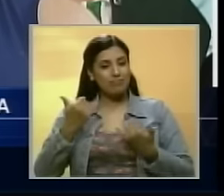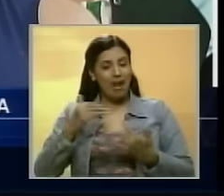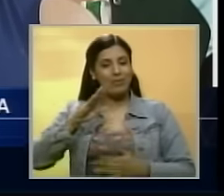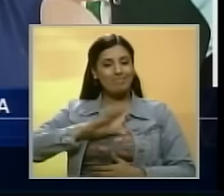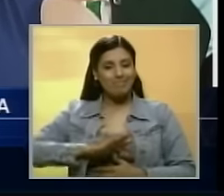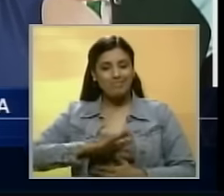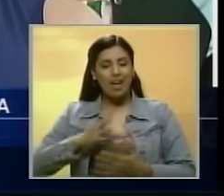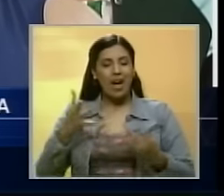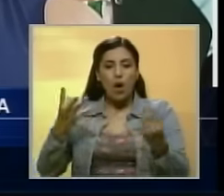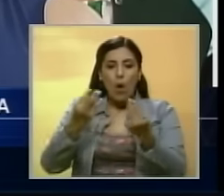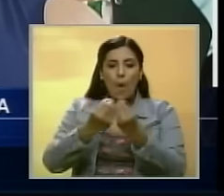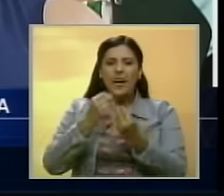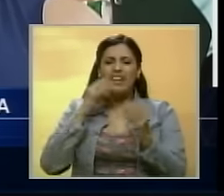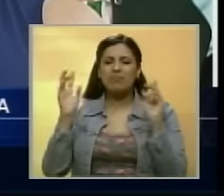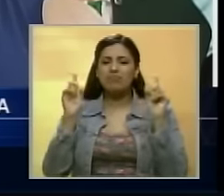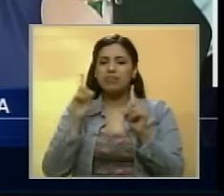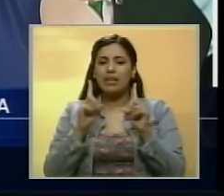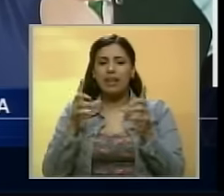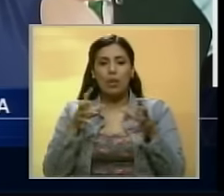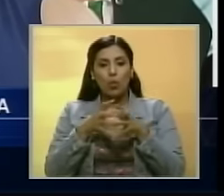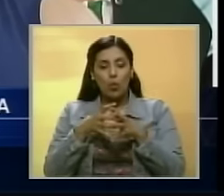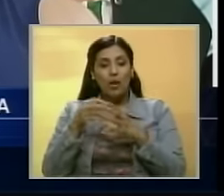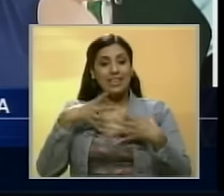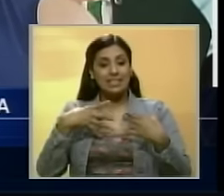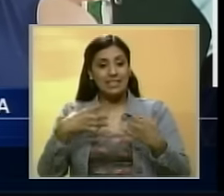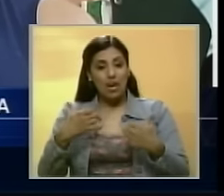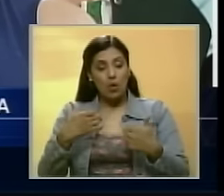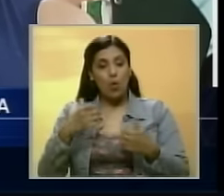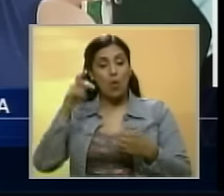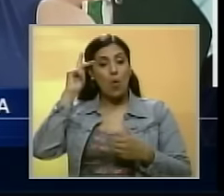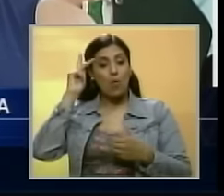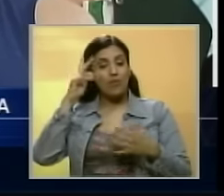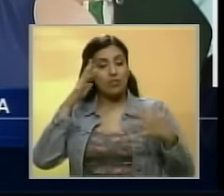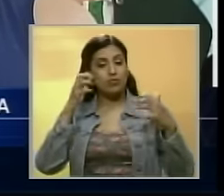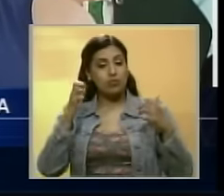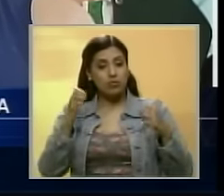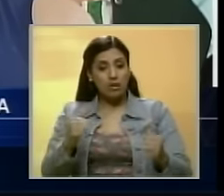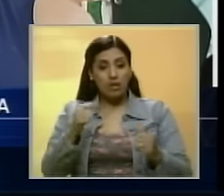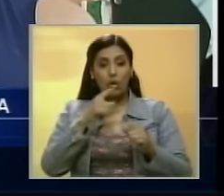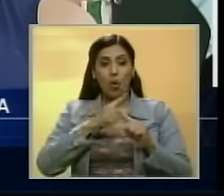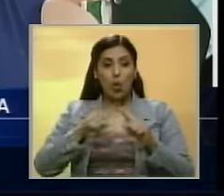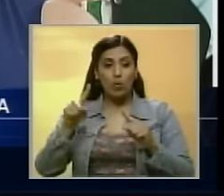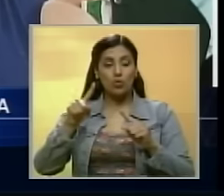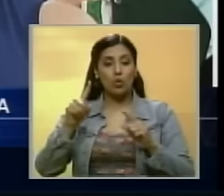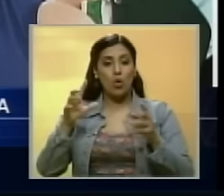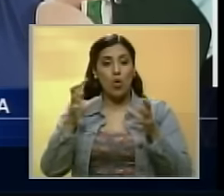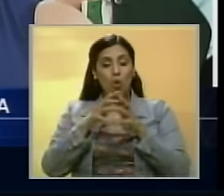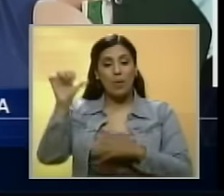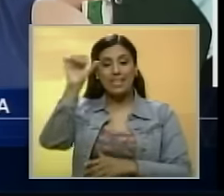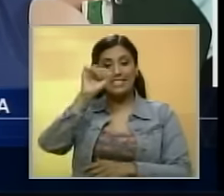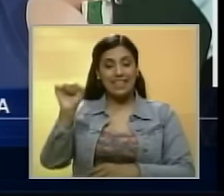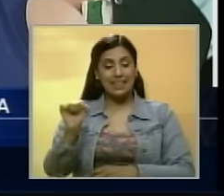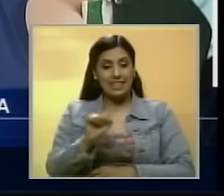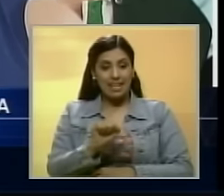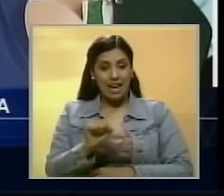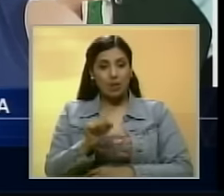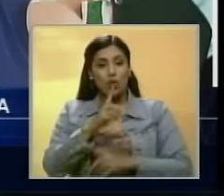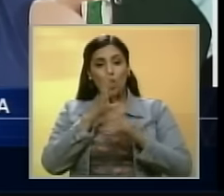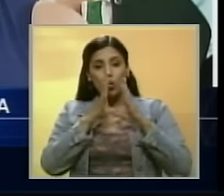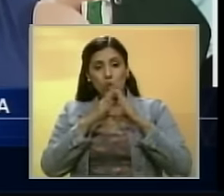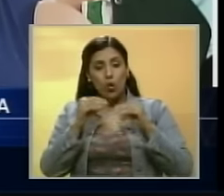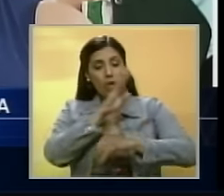acompañados Por los gremios de la salud los colegios de profesionales la unidad de acción sindical y gremial y